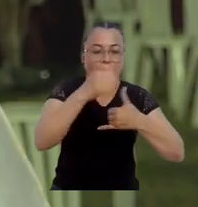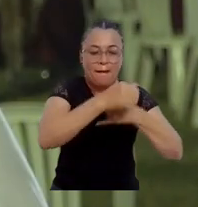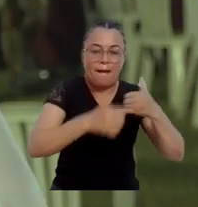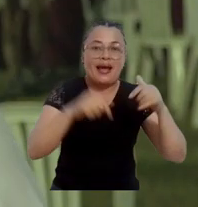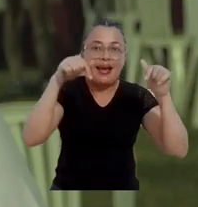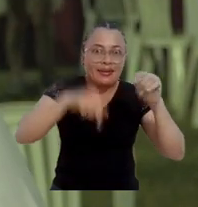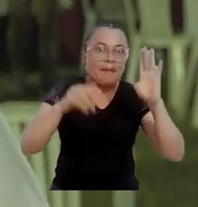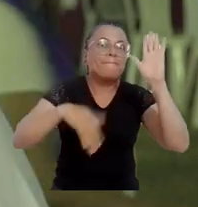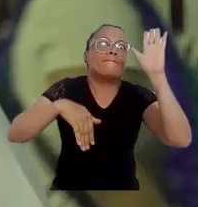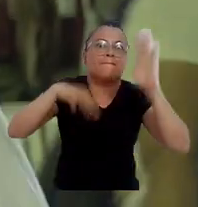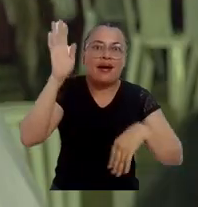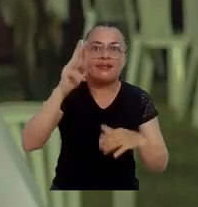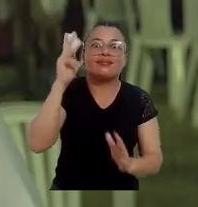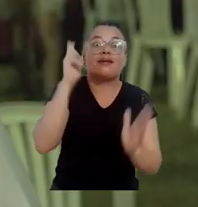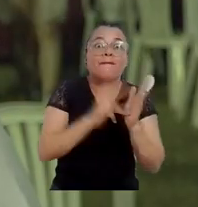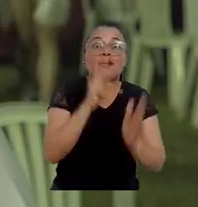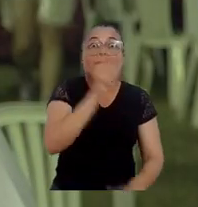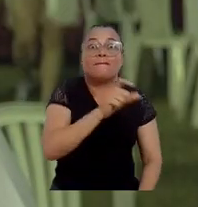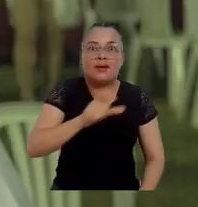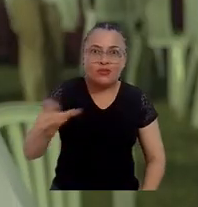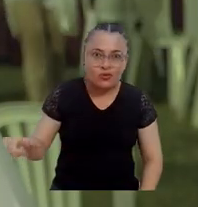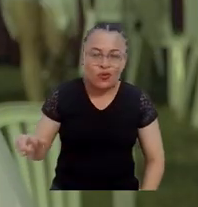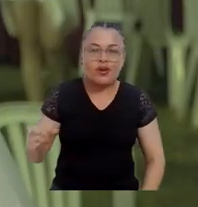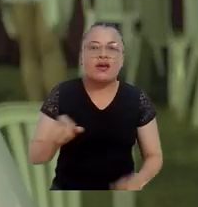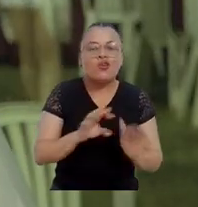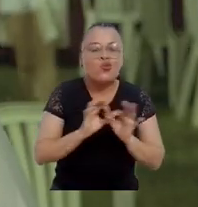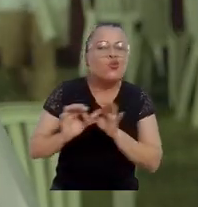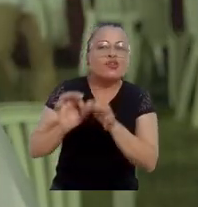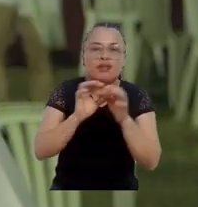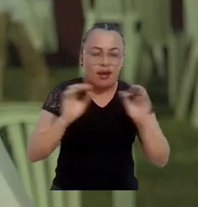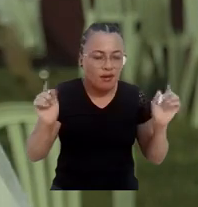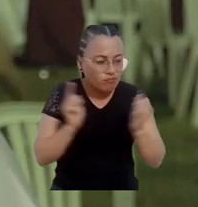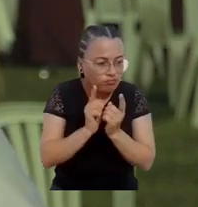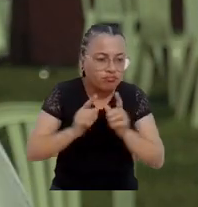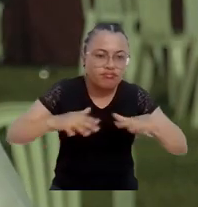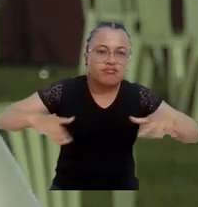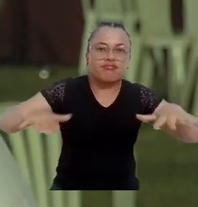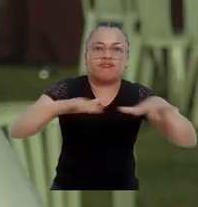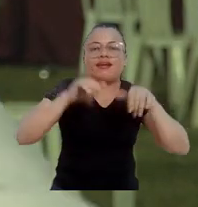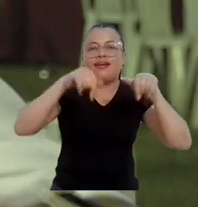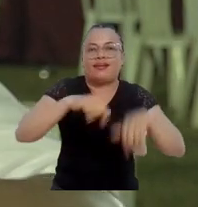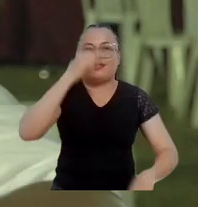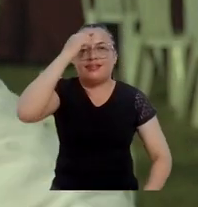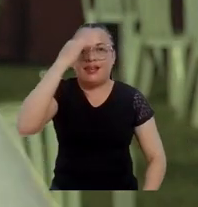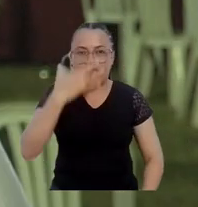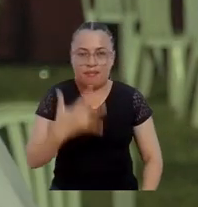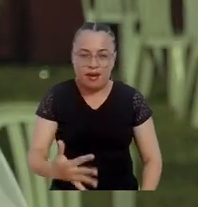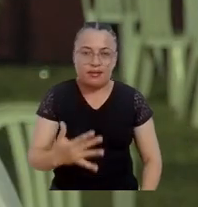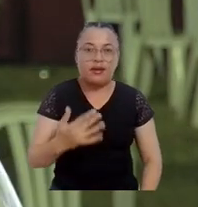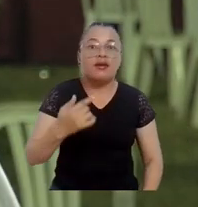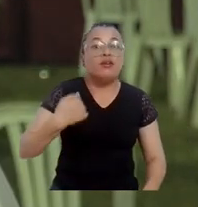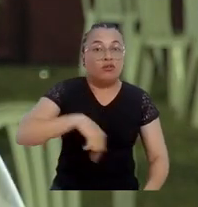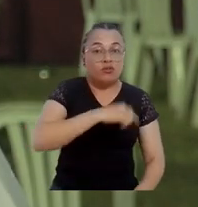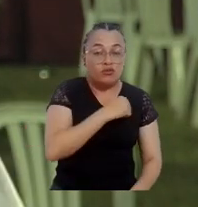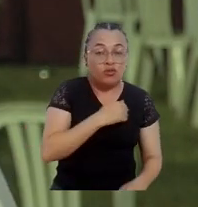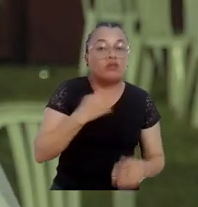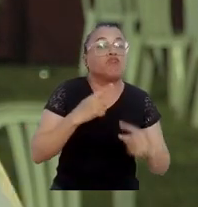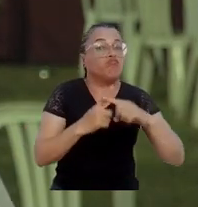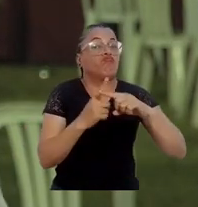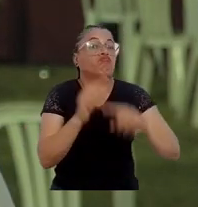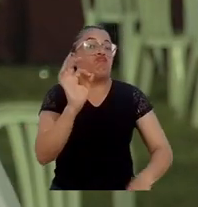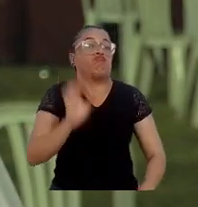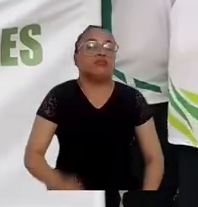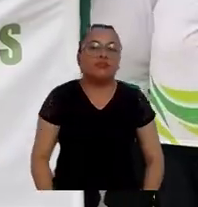Unicol en todo el país. Acaban de tener más de 3.000 personas unificadas en un solo espacio como lo es la ciudad de Santa Marta. Y eso